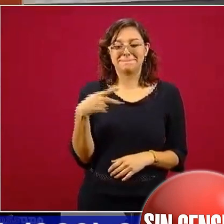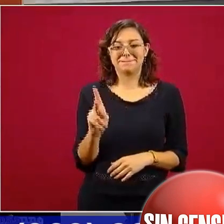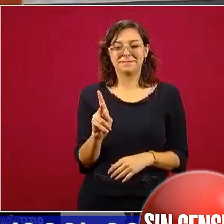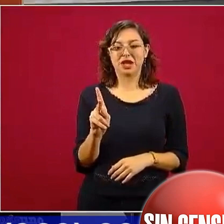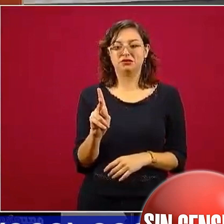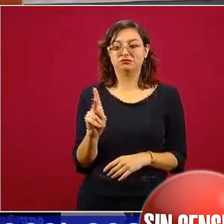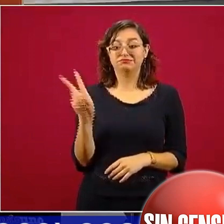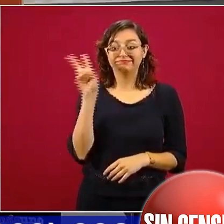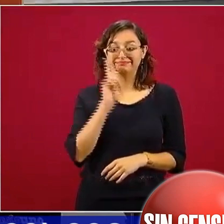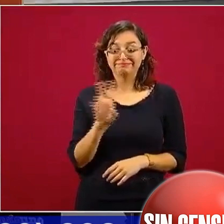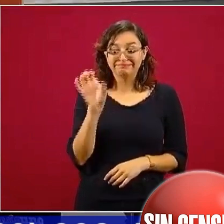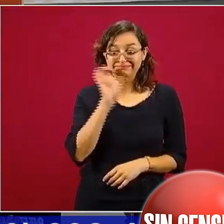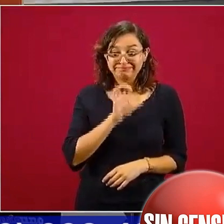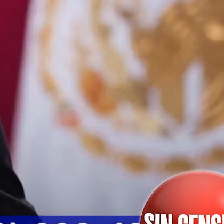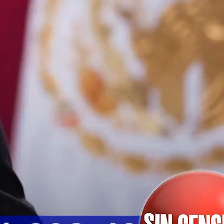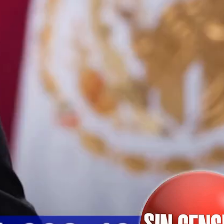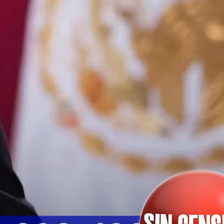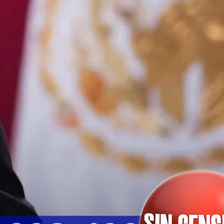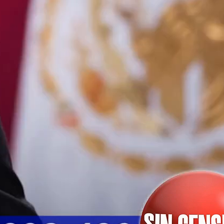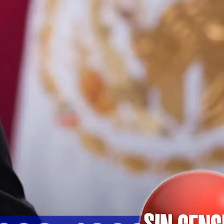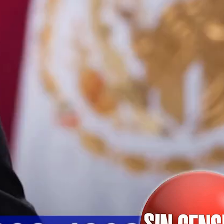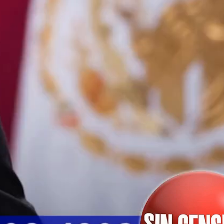Carranza dice no.